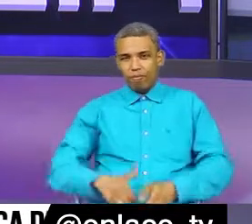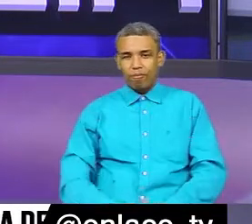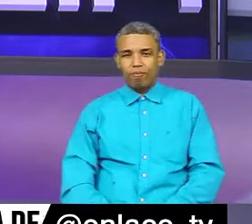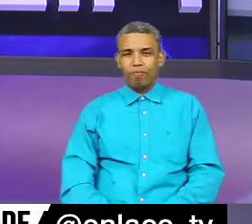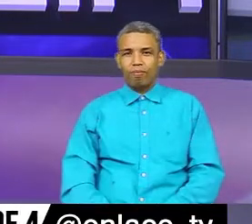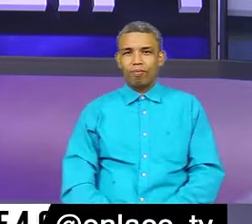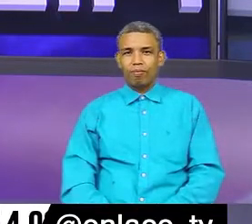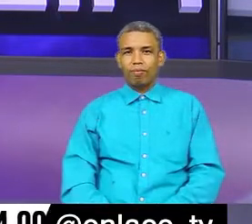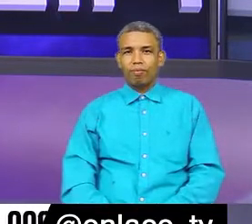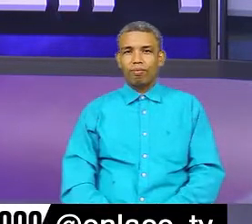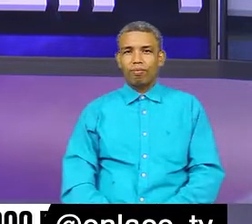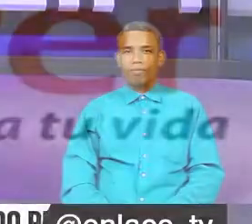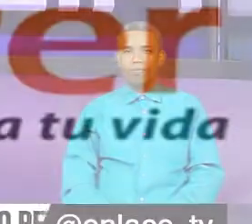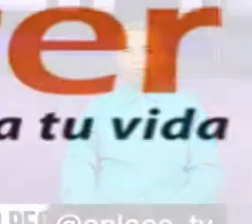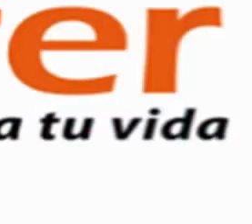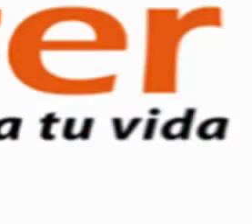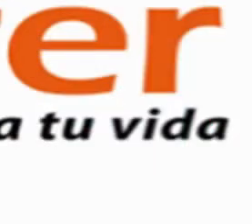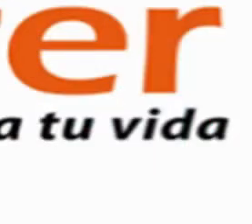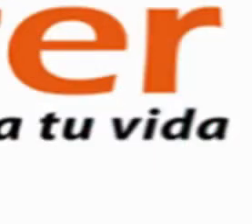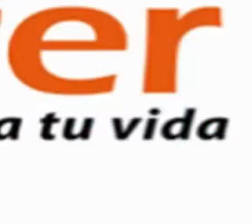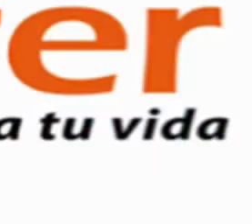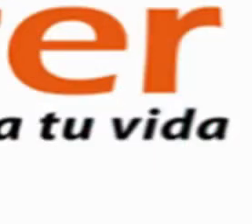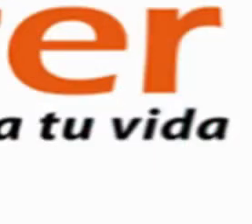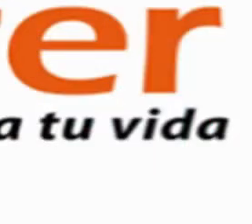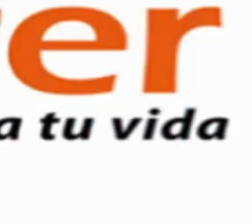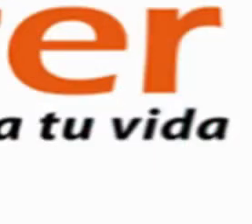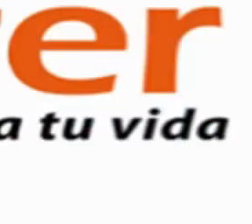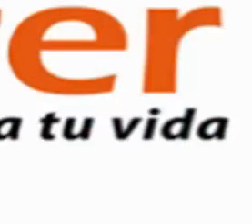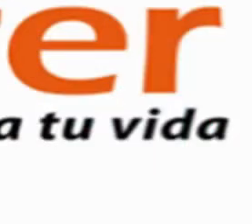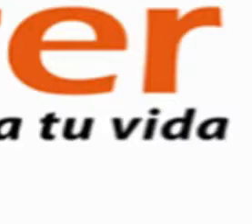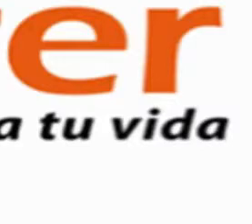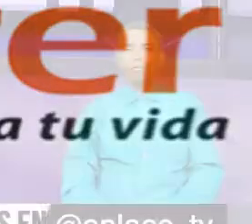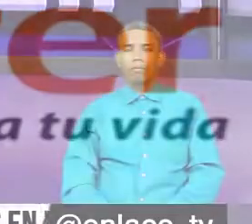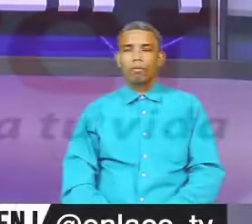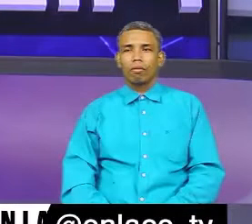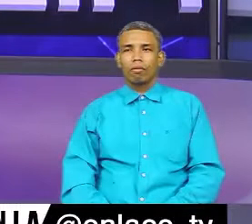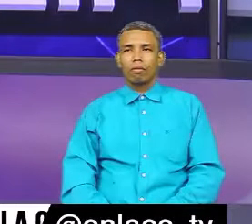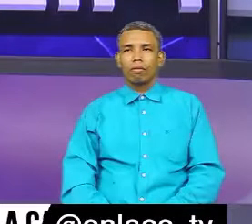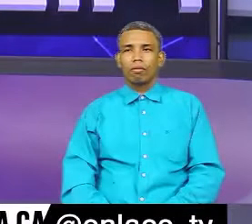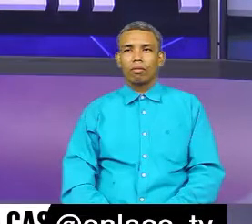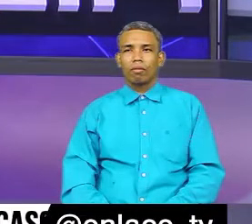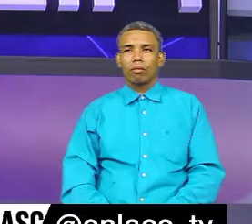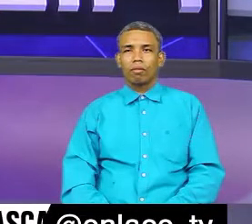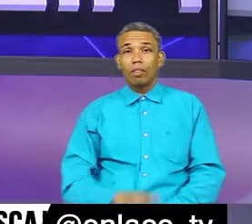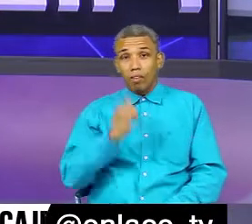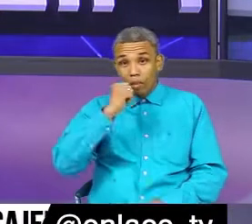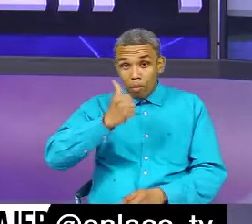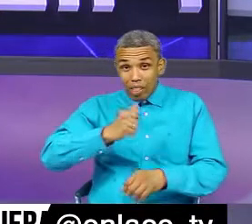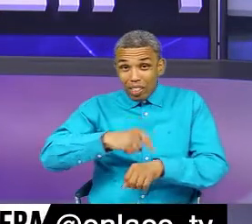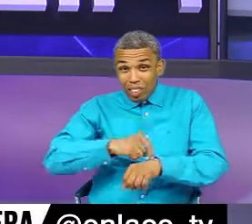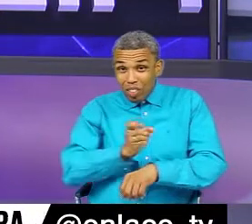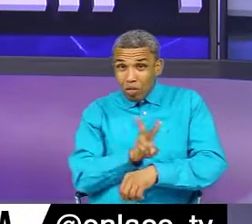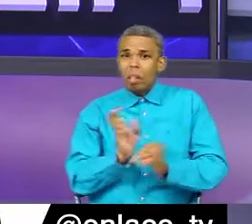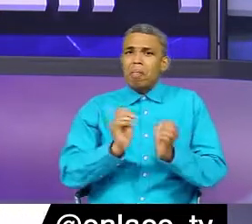de despedirnos, recuerde, Materiales Eléctricos Electrofer ilumina tu vida. Nos vemos mañana a mediodía